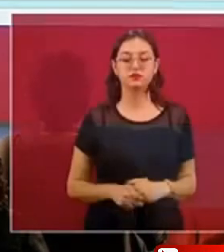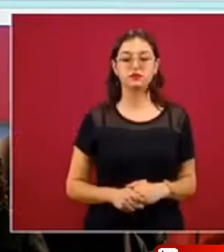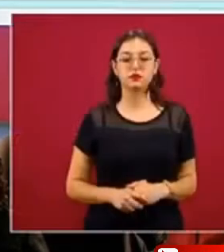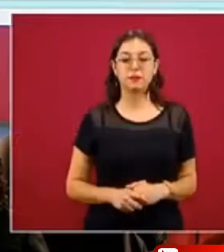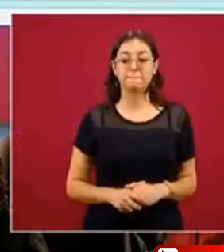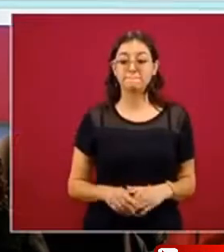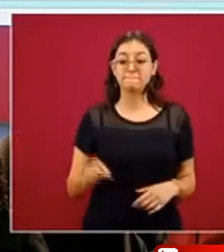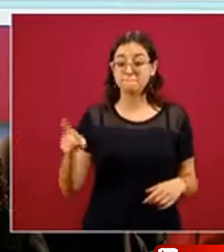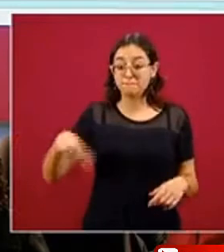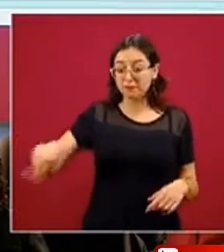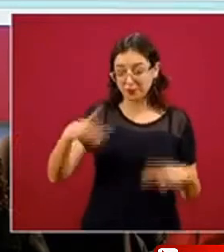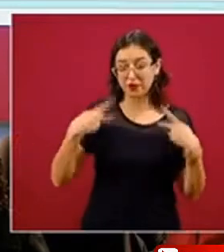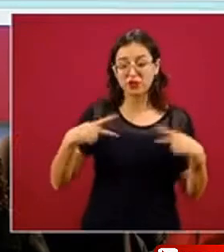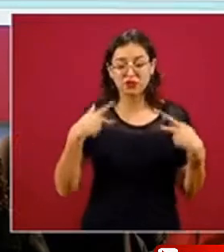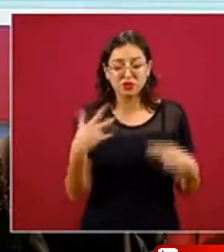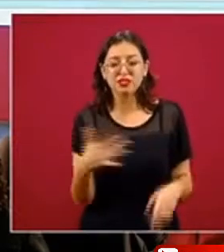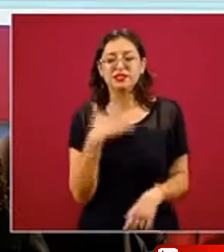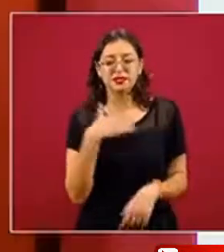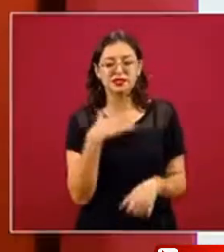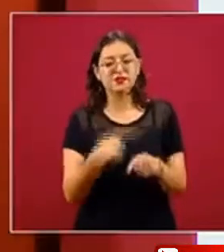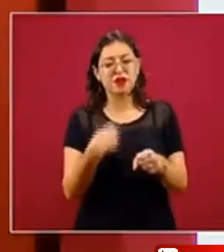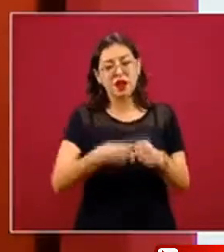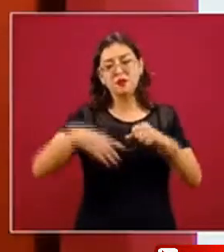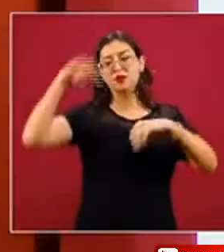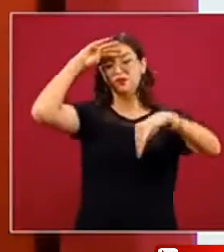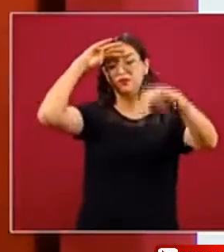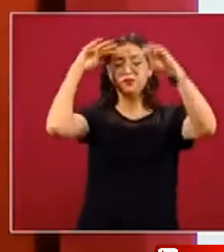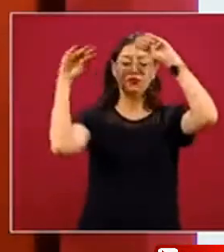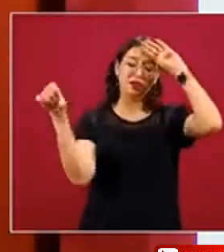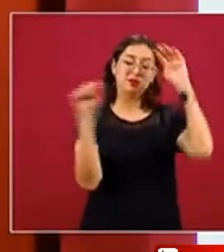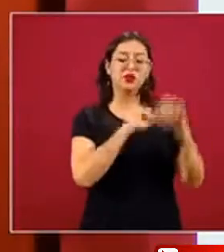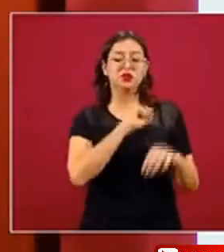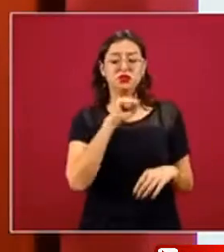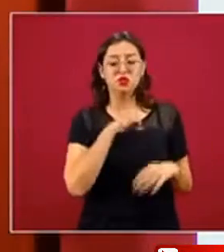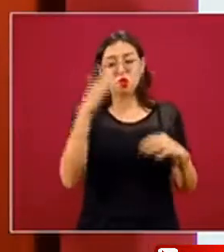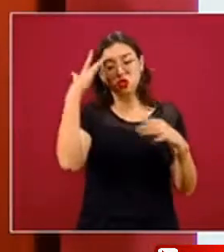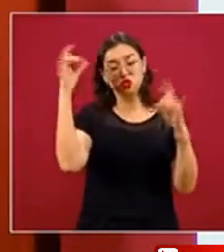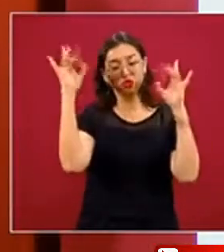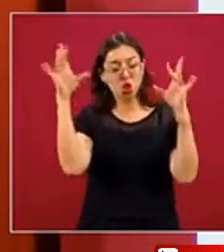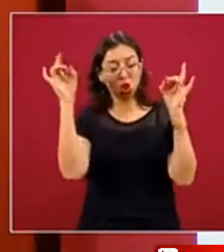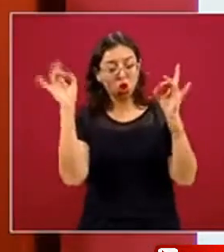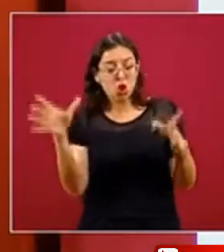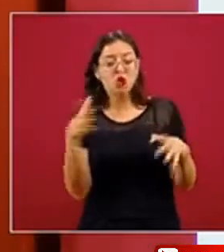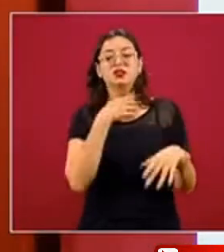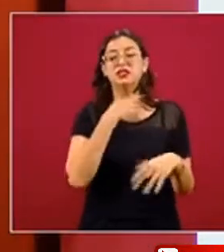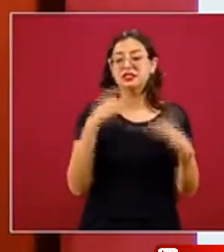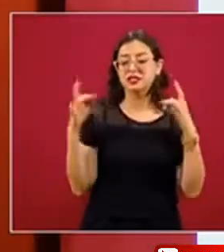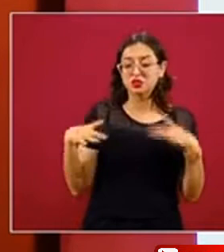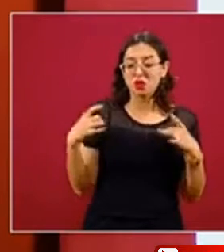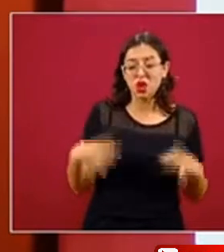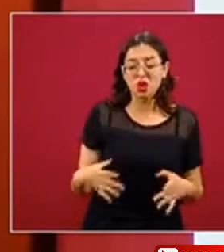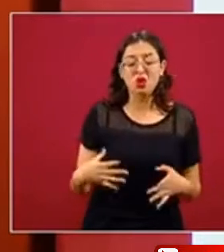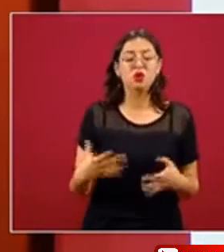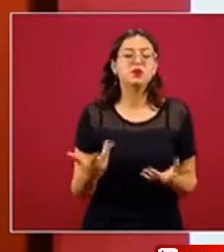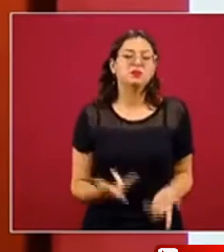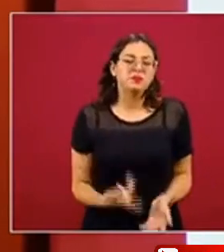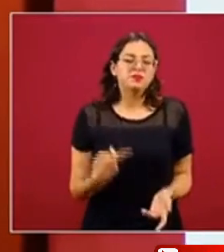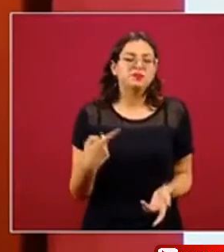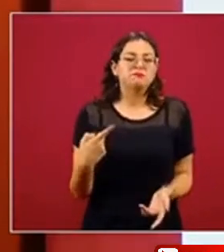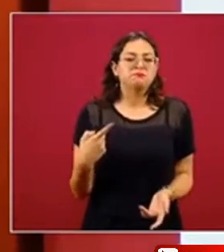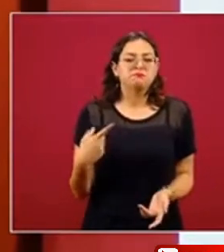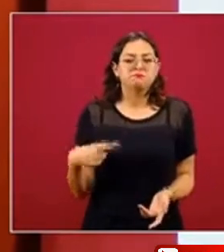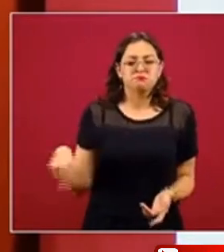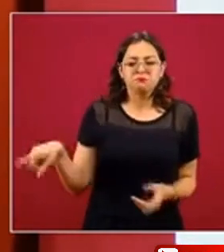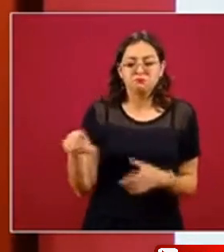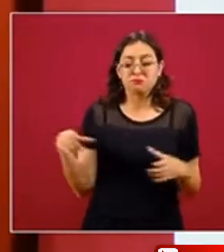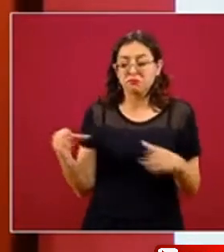COVID, fiebre, tos, dolor de cabeza, dolor de garganta y otras manifestaciones, se constituyen